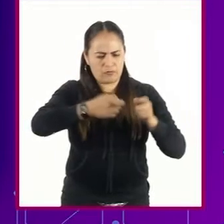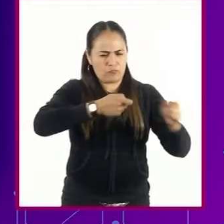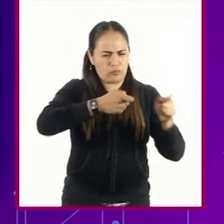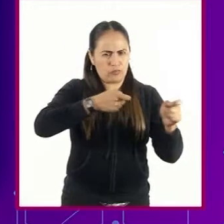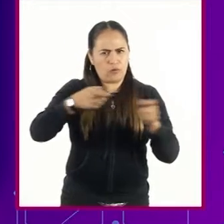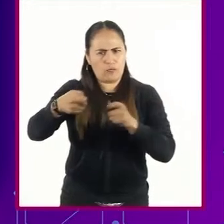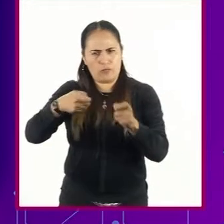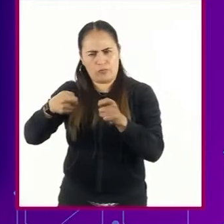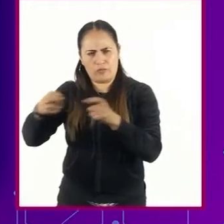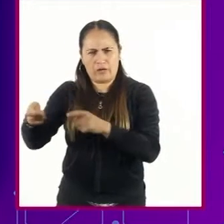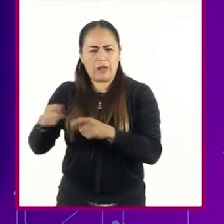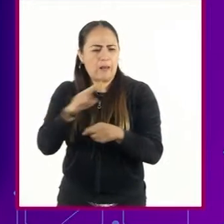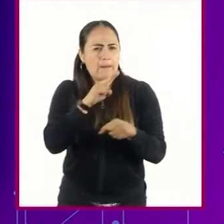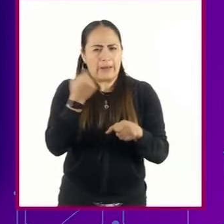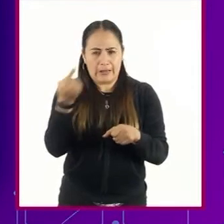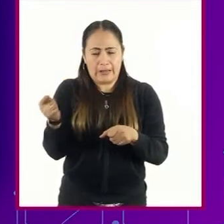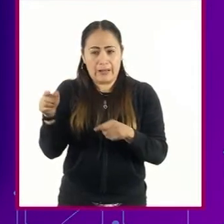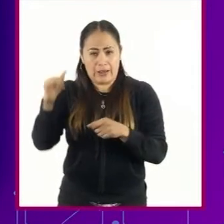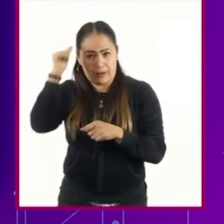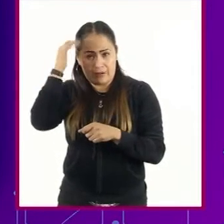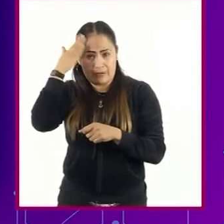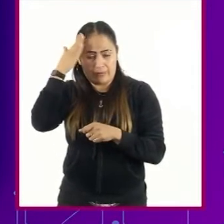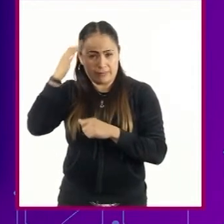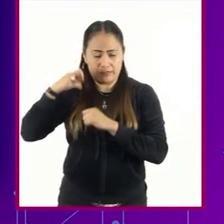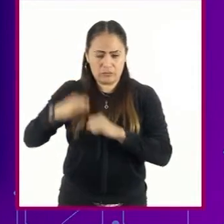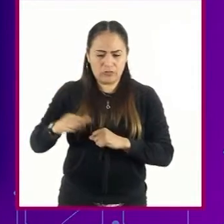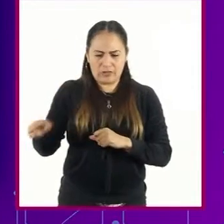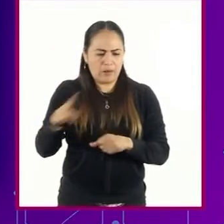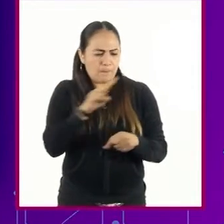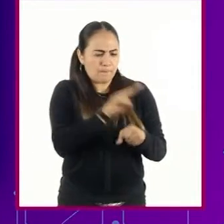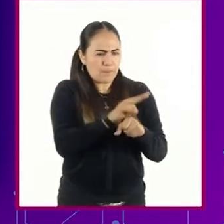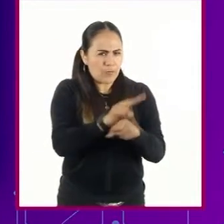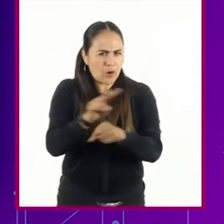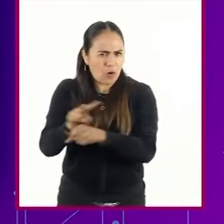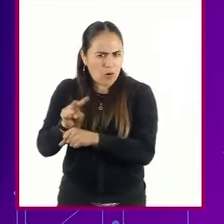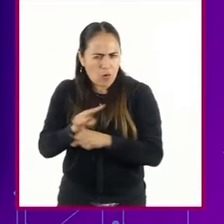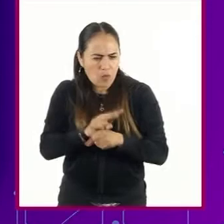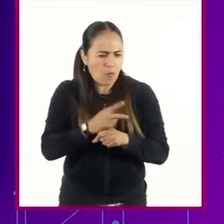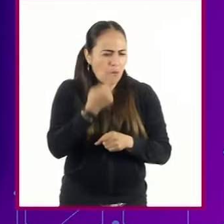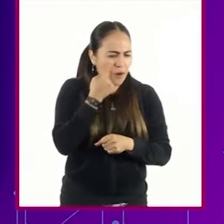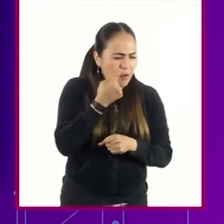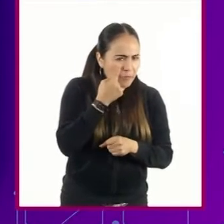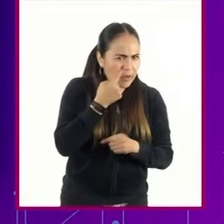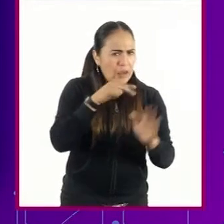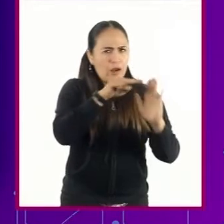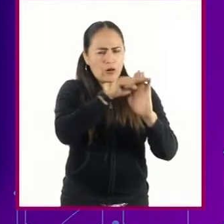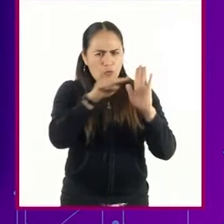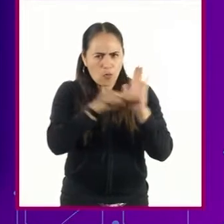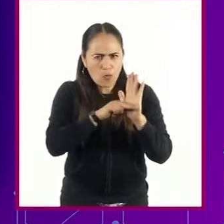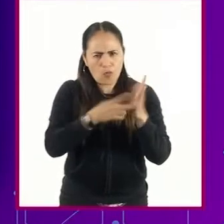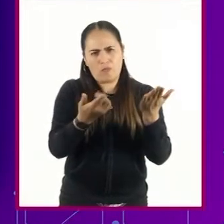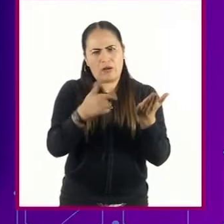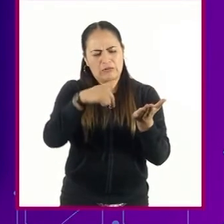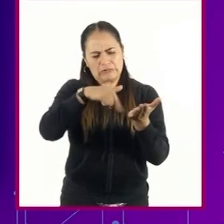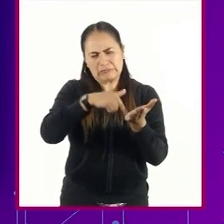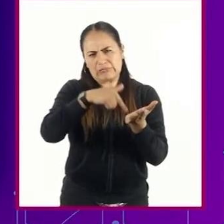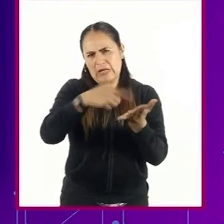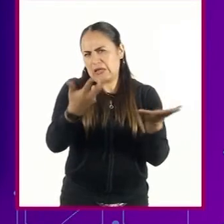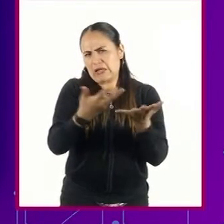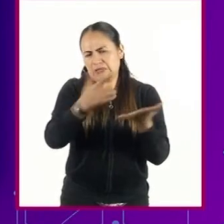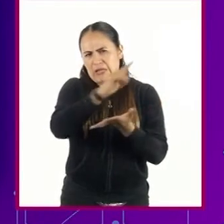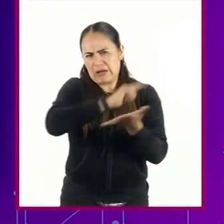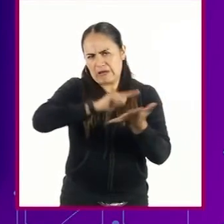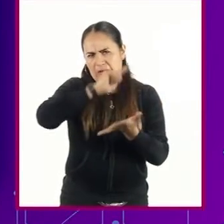cumple y vigila que el cumplimiento de las normas y de las vías de acción